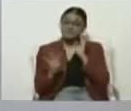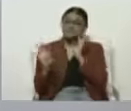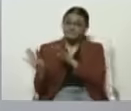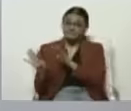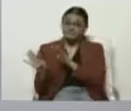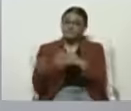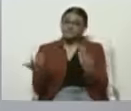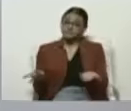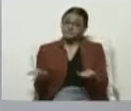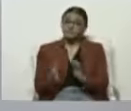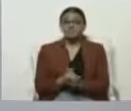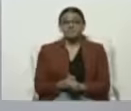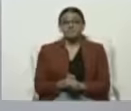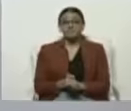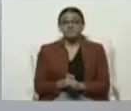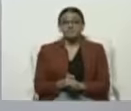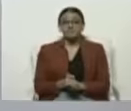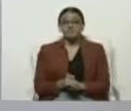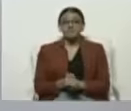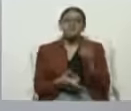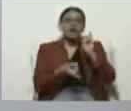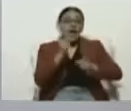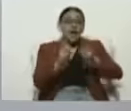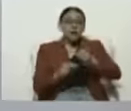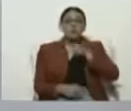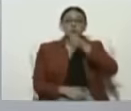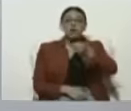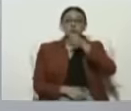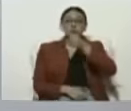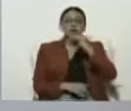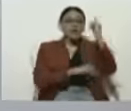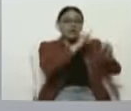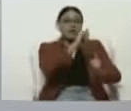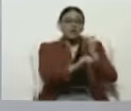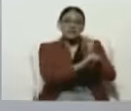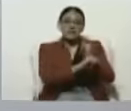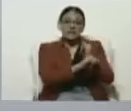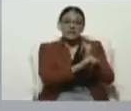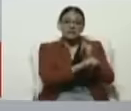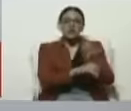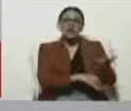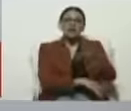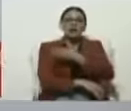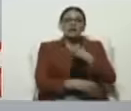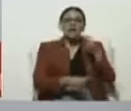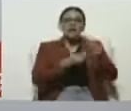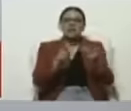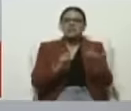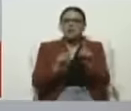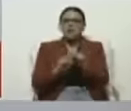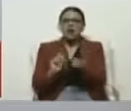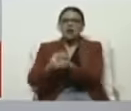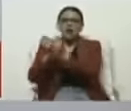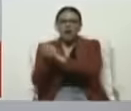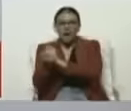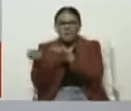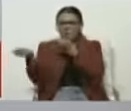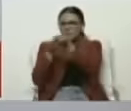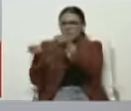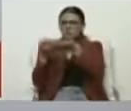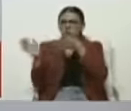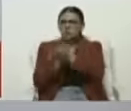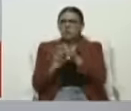calaña al que algunos medios de comunicación internacional intentan lavarle la cara,